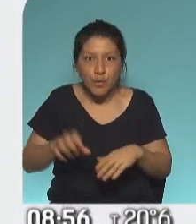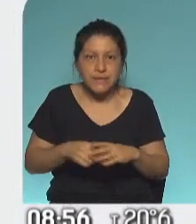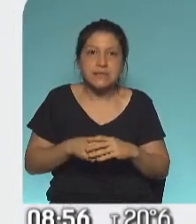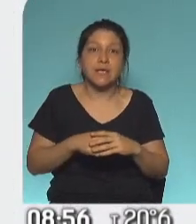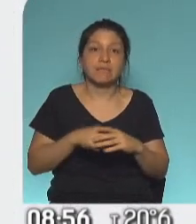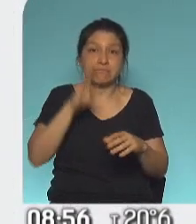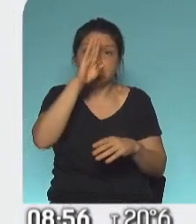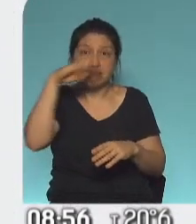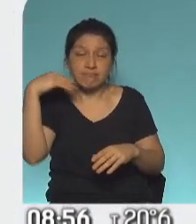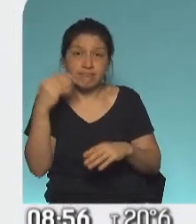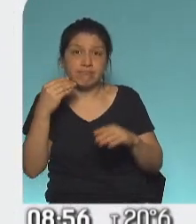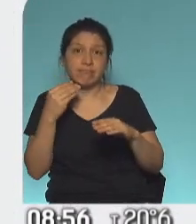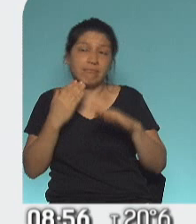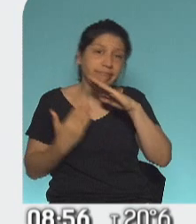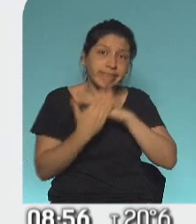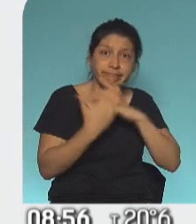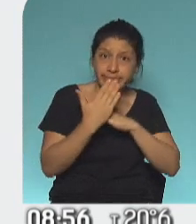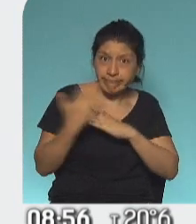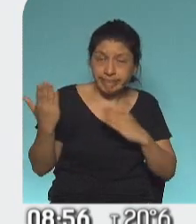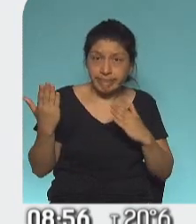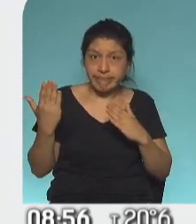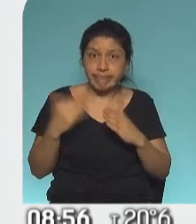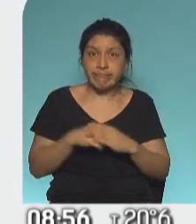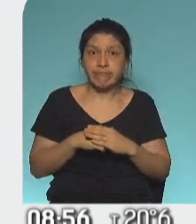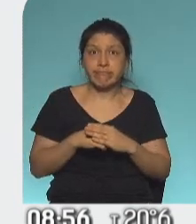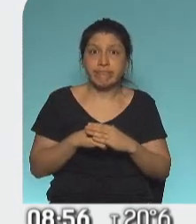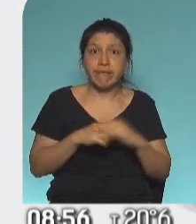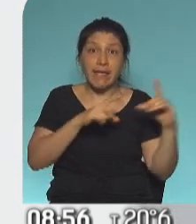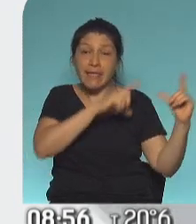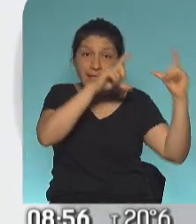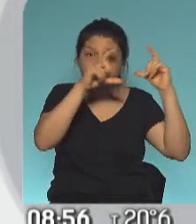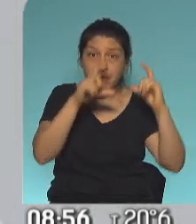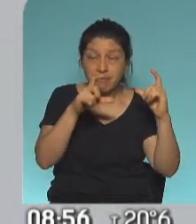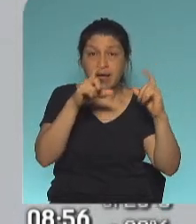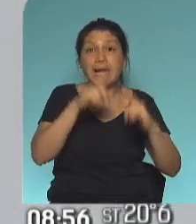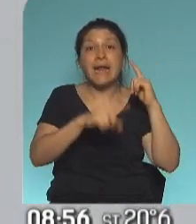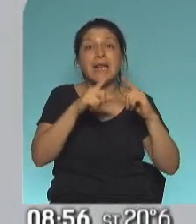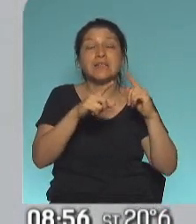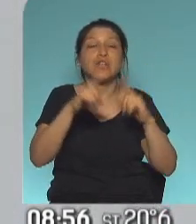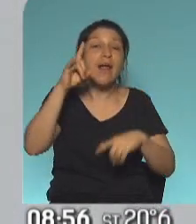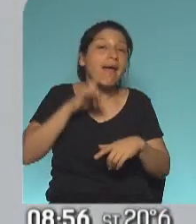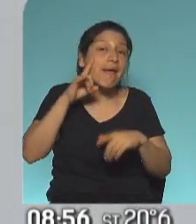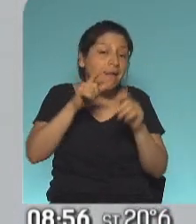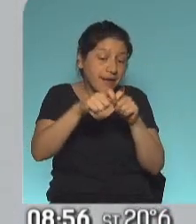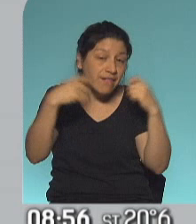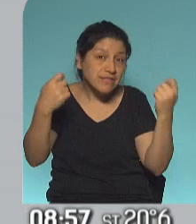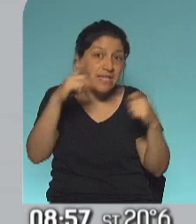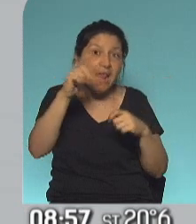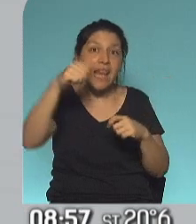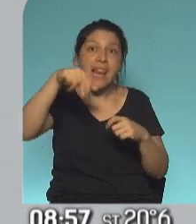fernández de kirchner publicó precisamente una imagen de la publicación de la revista científica lancet